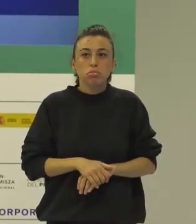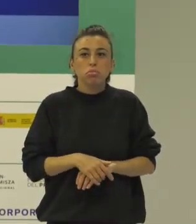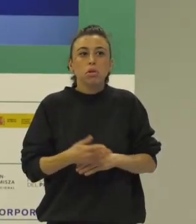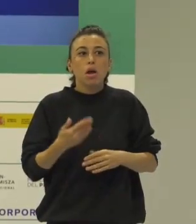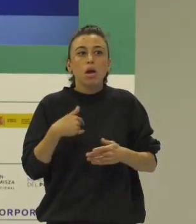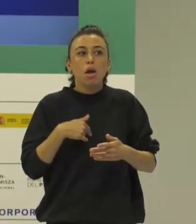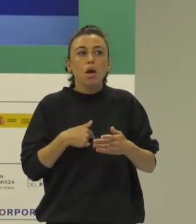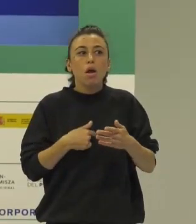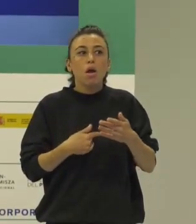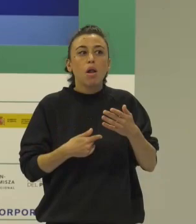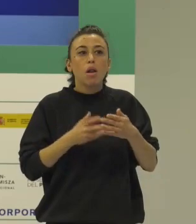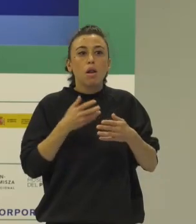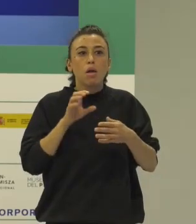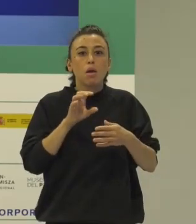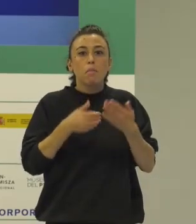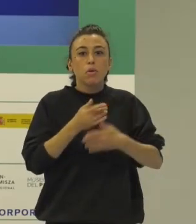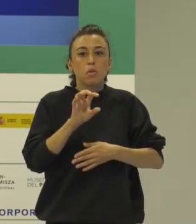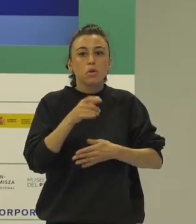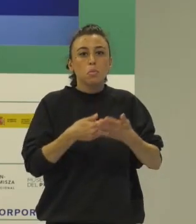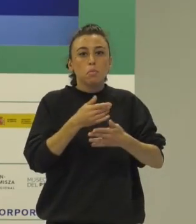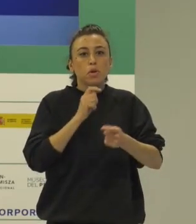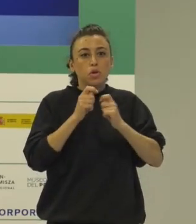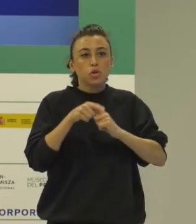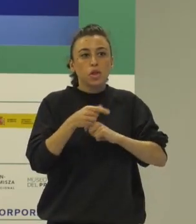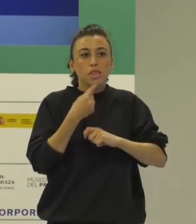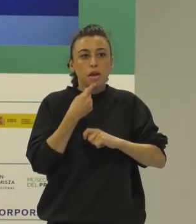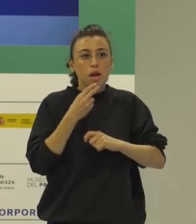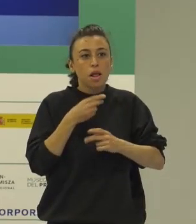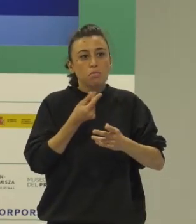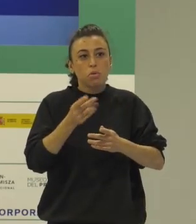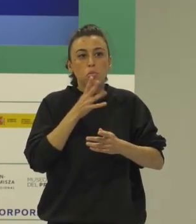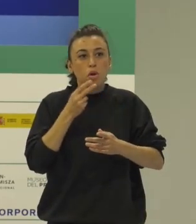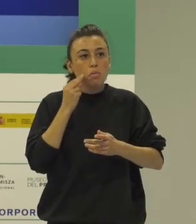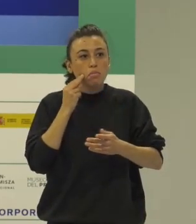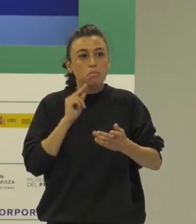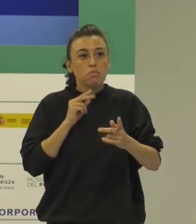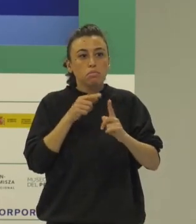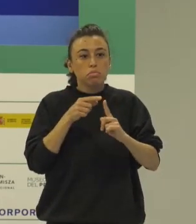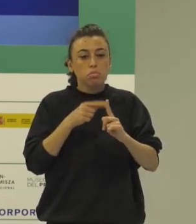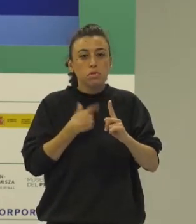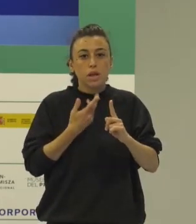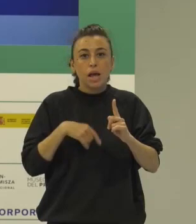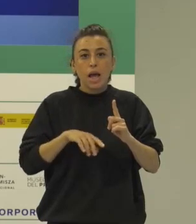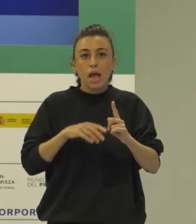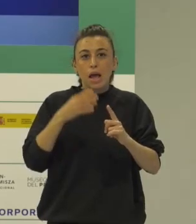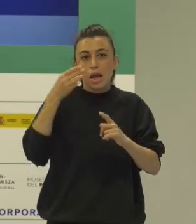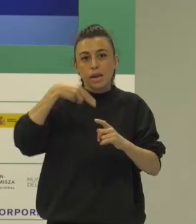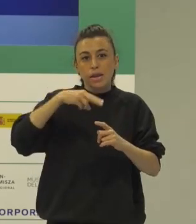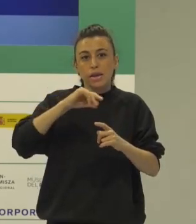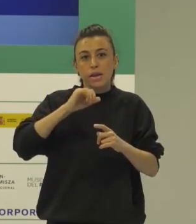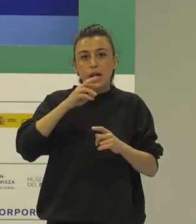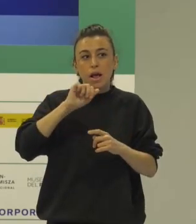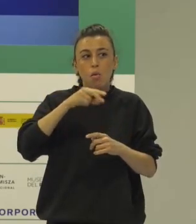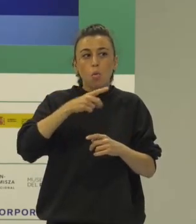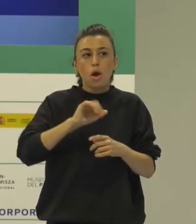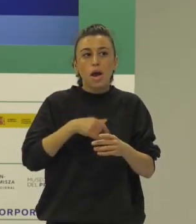que no revela su identidad por miedo a la represión, dice: en Nicaragua se persigue más a los periodistas que a los narcos. Y además se cuenta